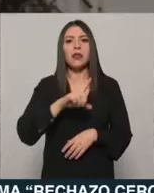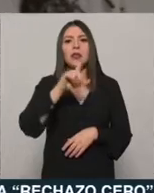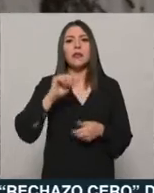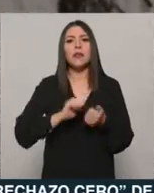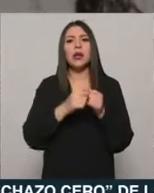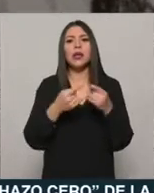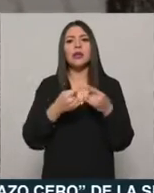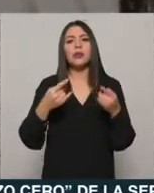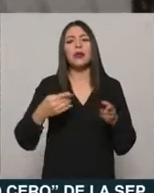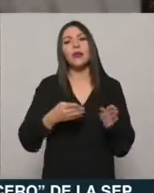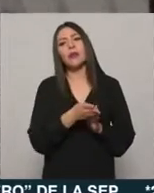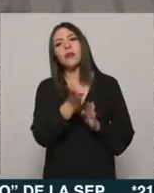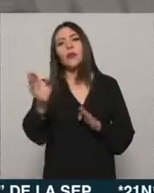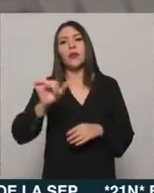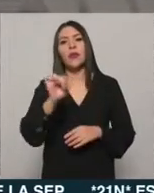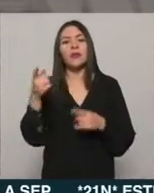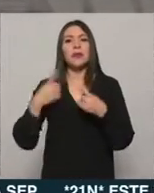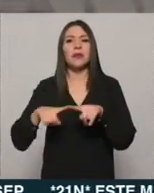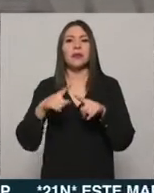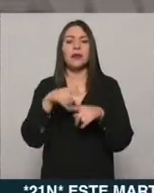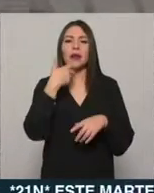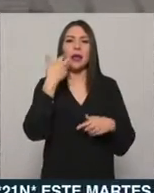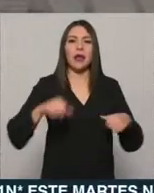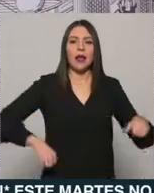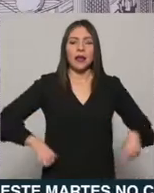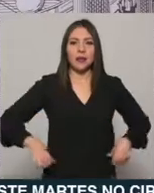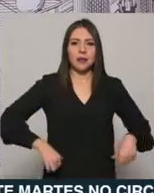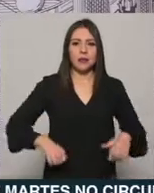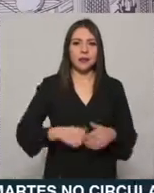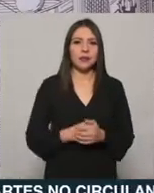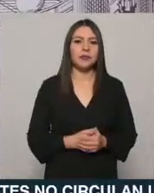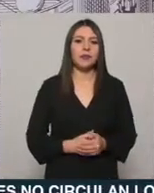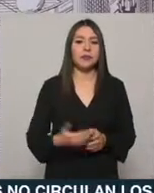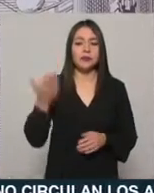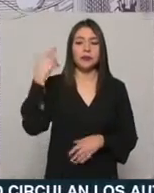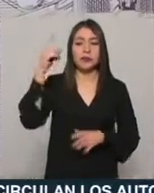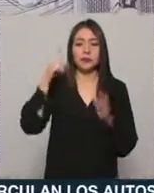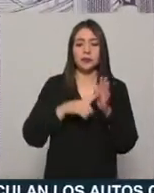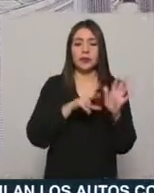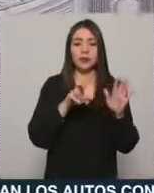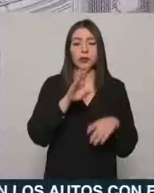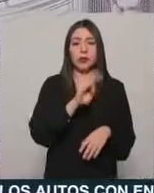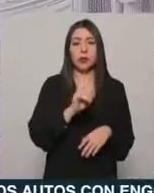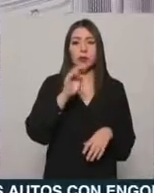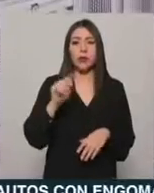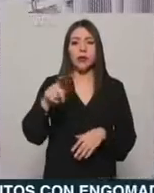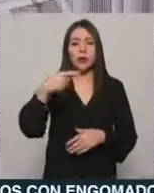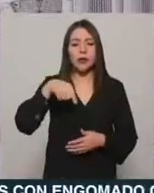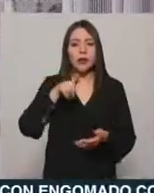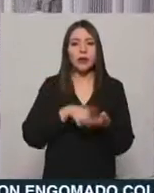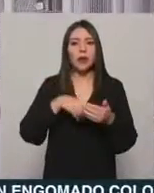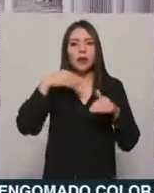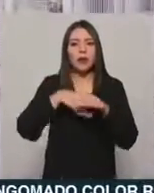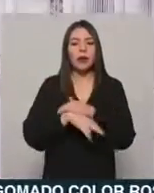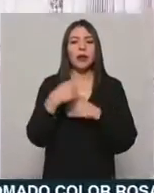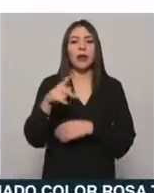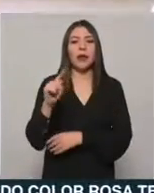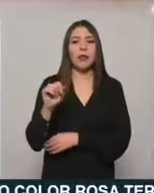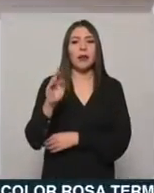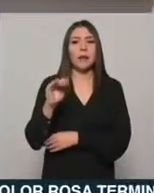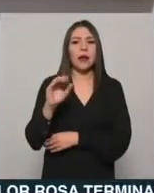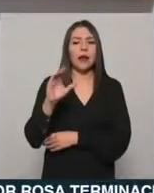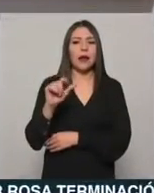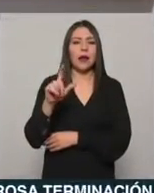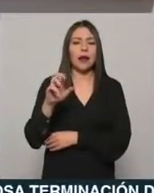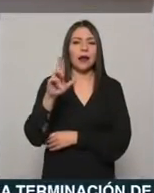actividades. En 1899 fue la sede de la tabacalera mexicana Basagoiti-Saldo, que era una de las compañías